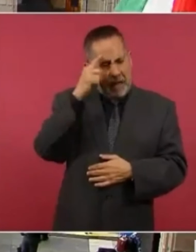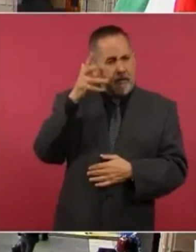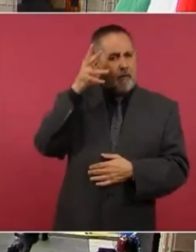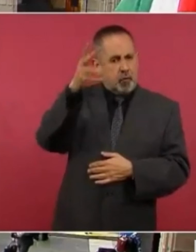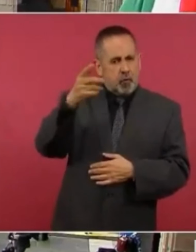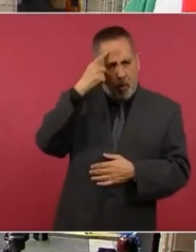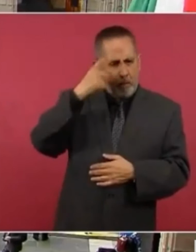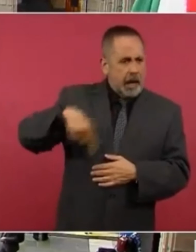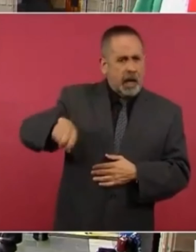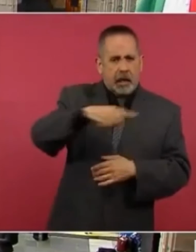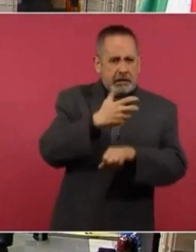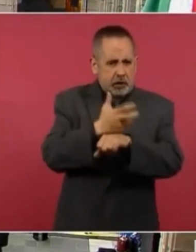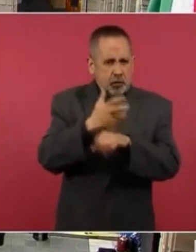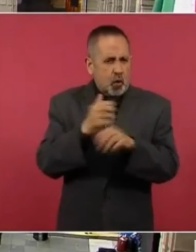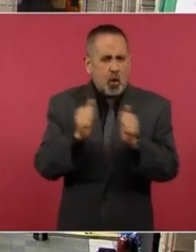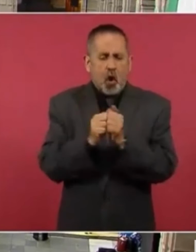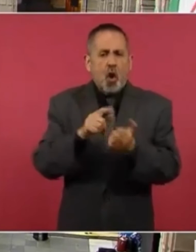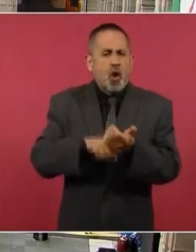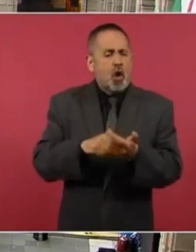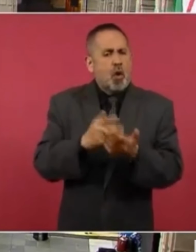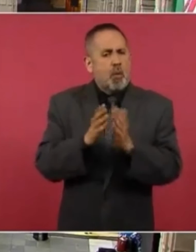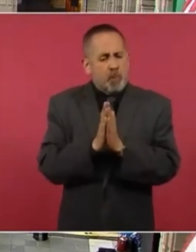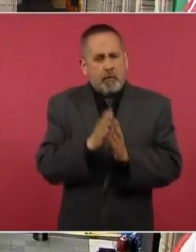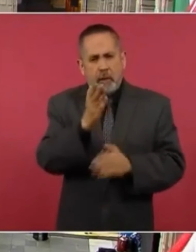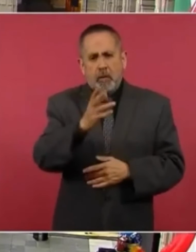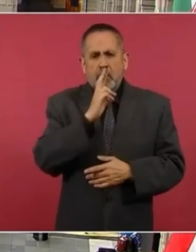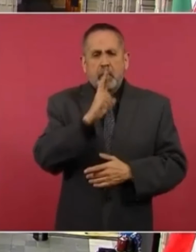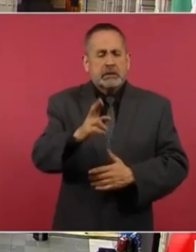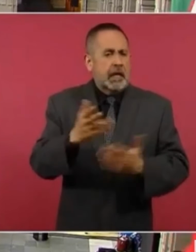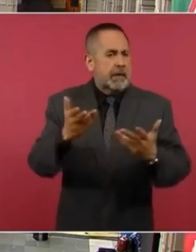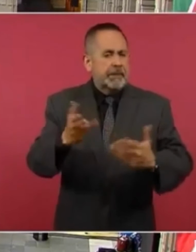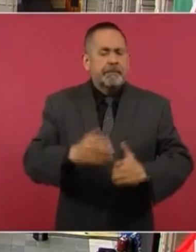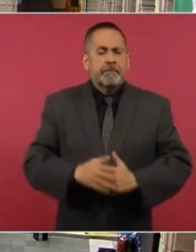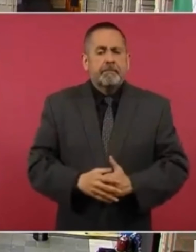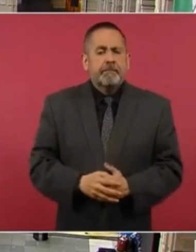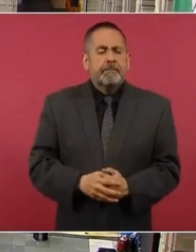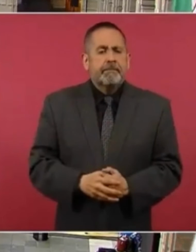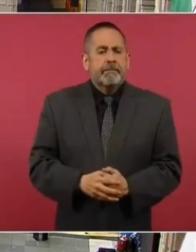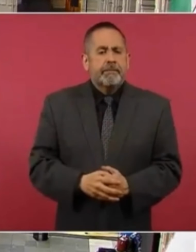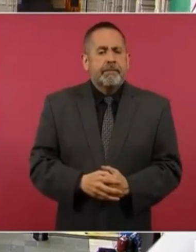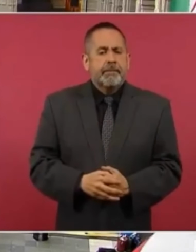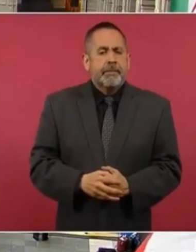con Estados Unidos? Por favor. Sí, en primer lugar.